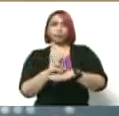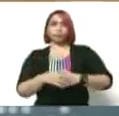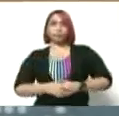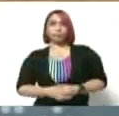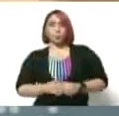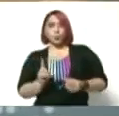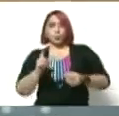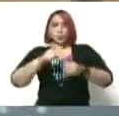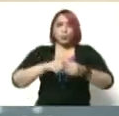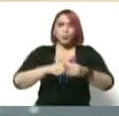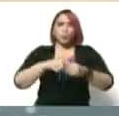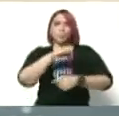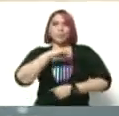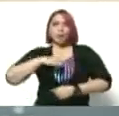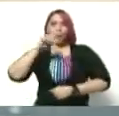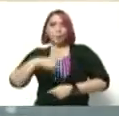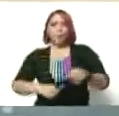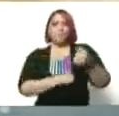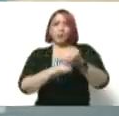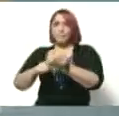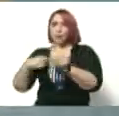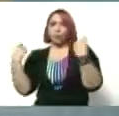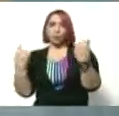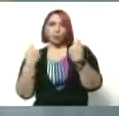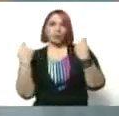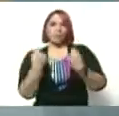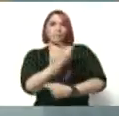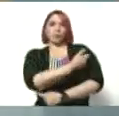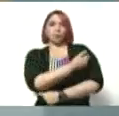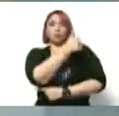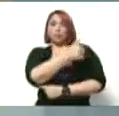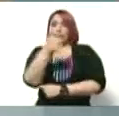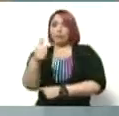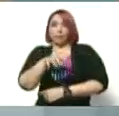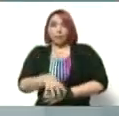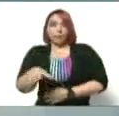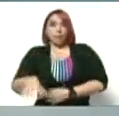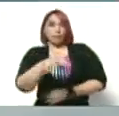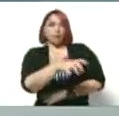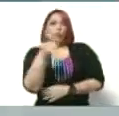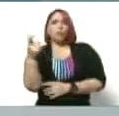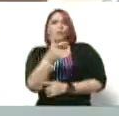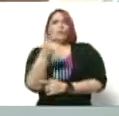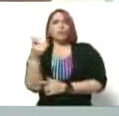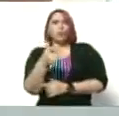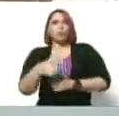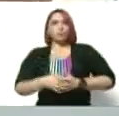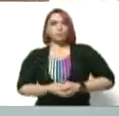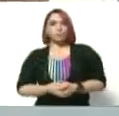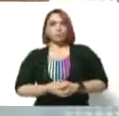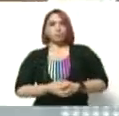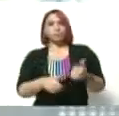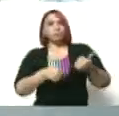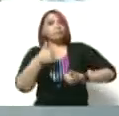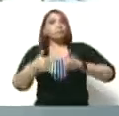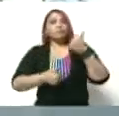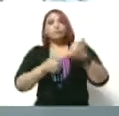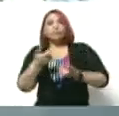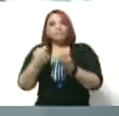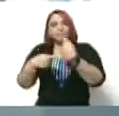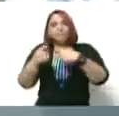incorporando y apoyando también las jornadas de vacunación en cada entidades cada seis buscar que el establecimiento del